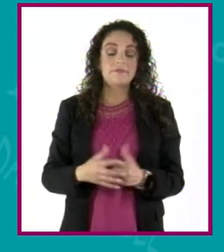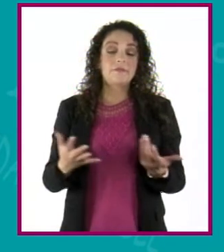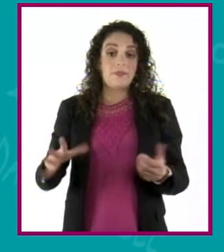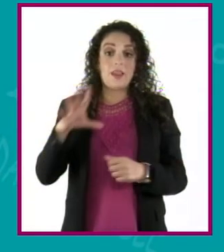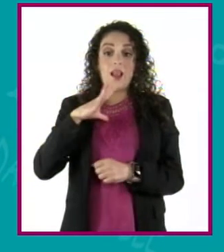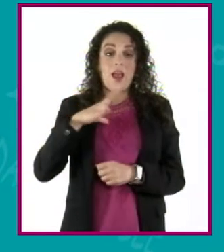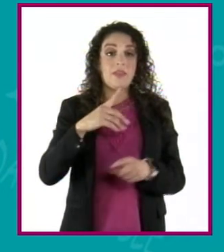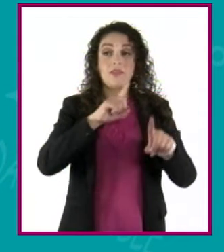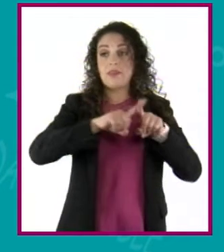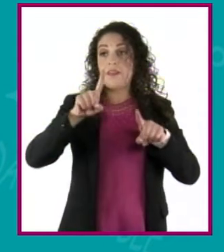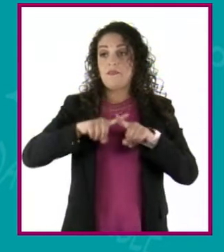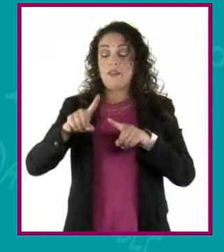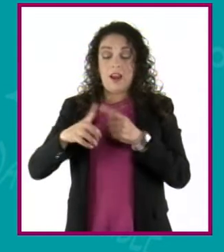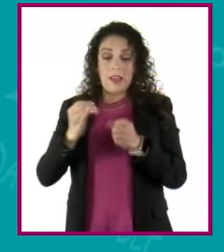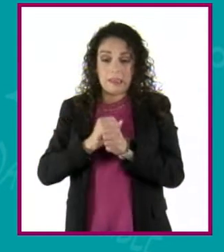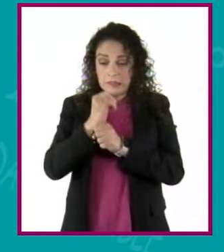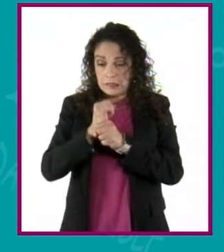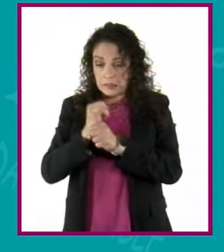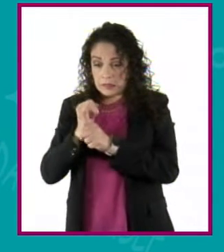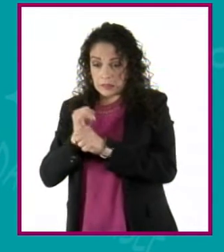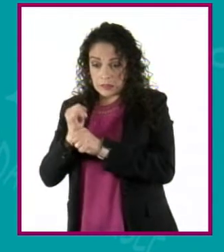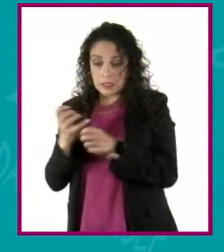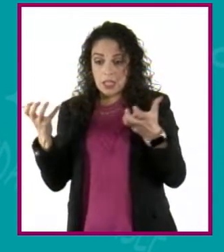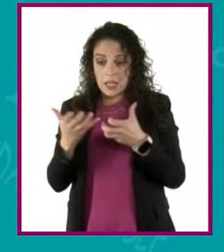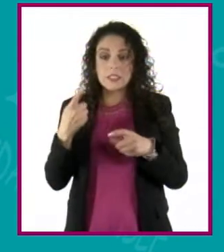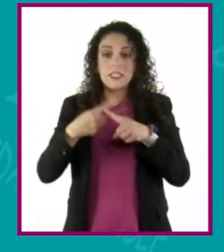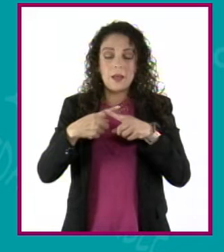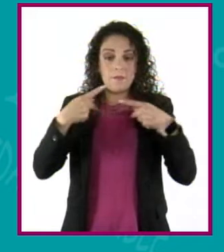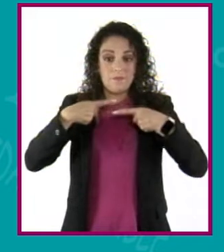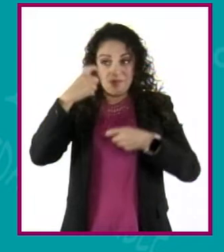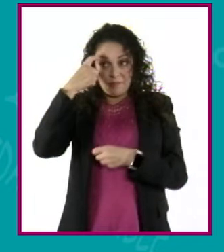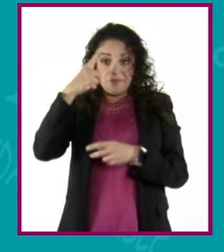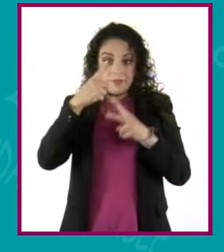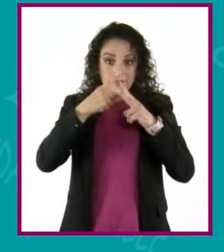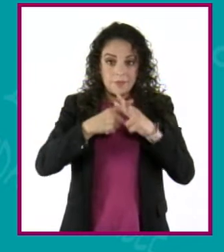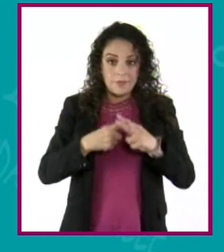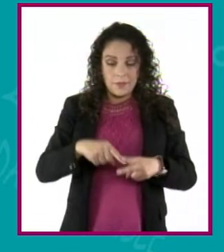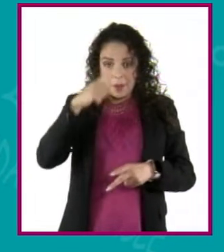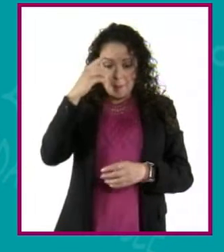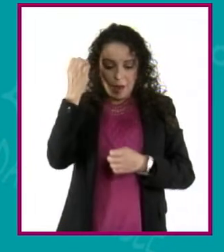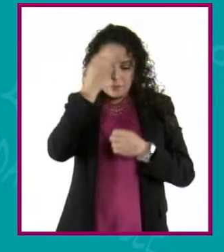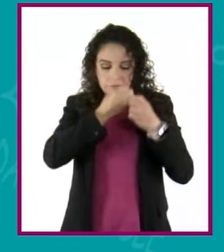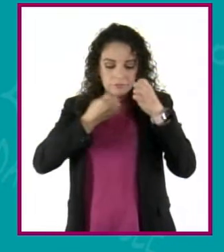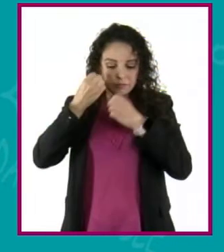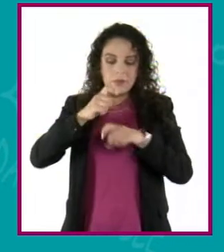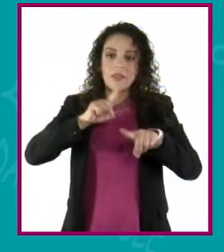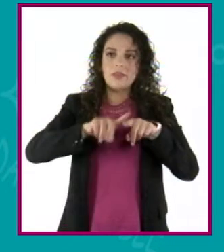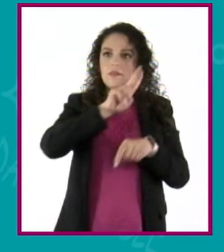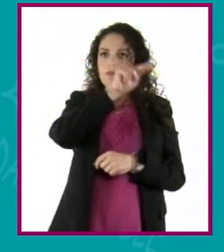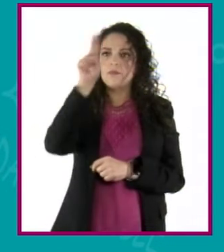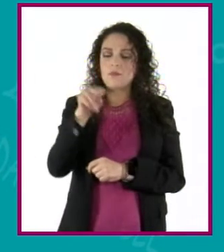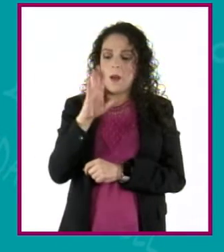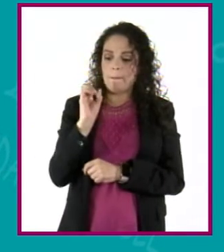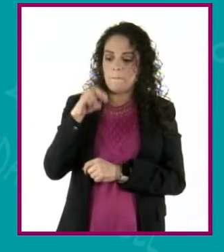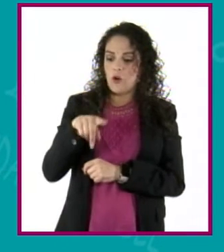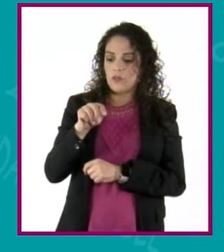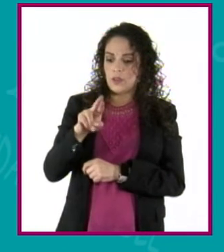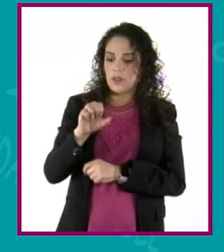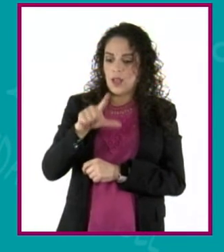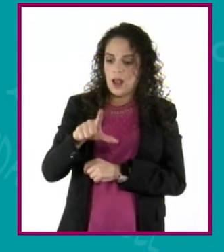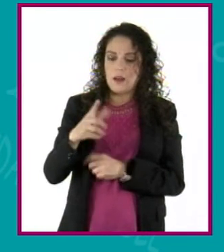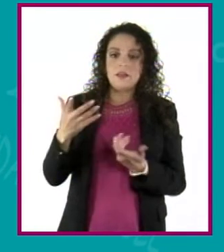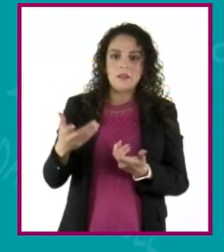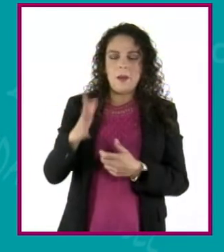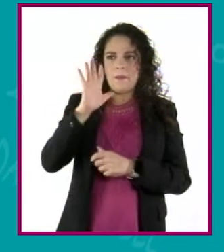habido muchos trabajos de investigación desarrollados por matemáticos donde exploran las propiedades de las pinturas de Mondrian, acertijos que surgen